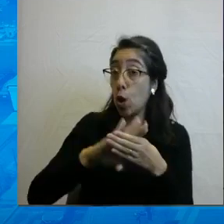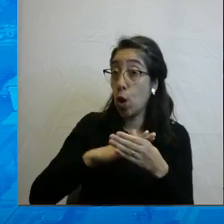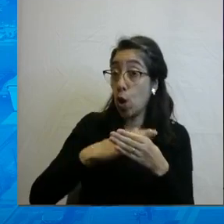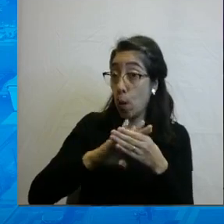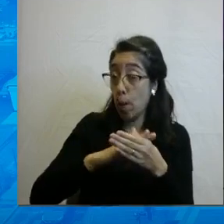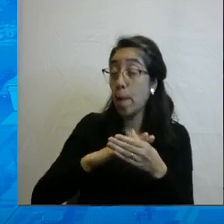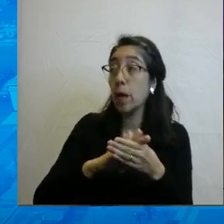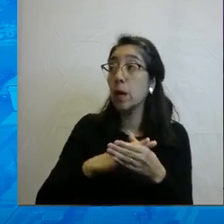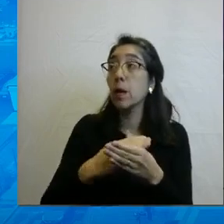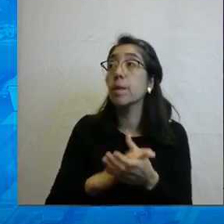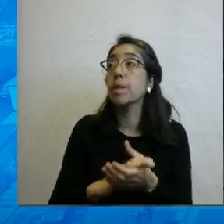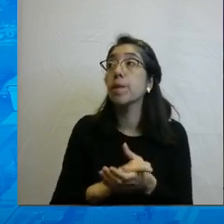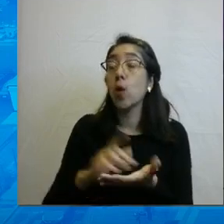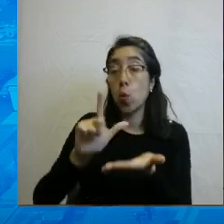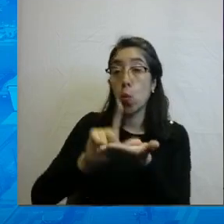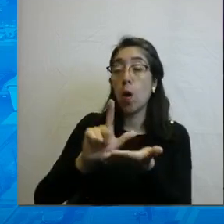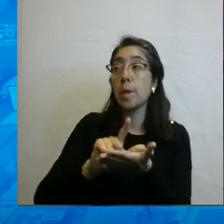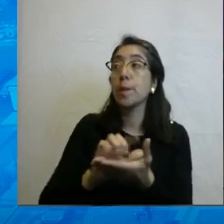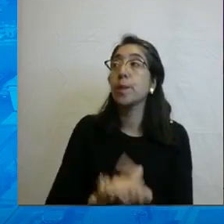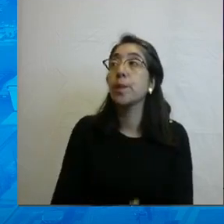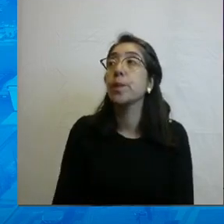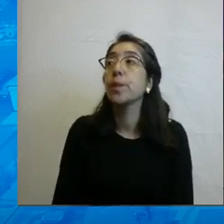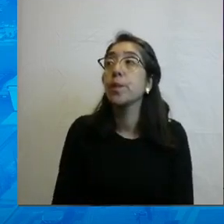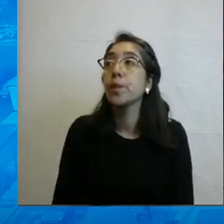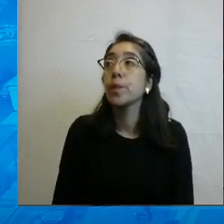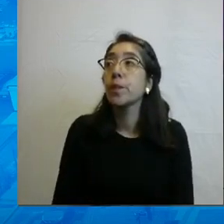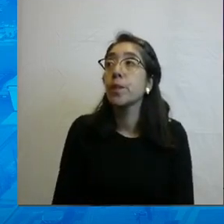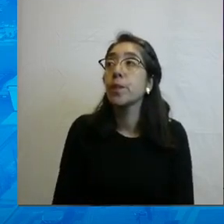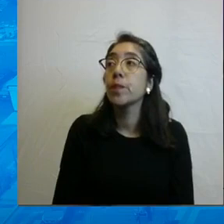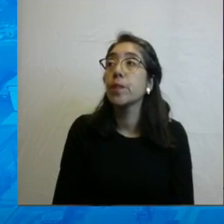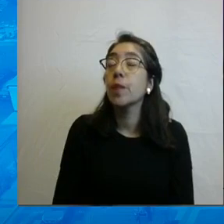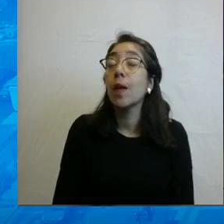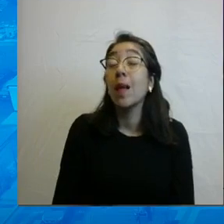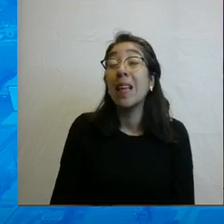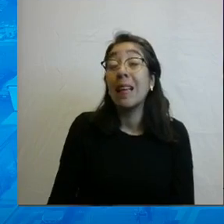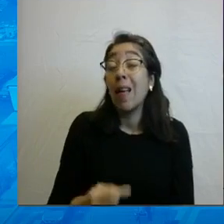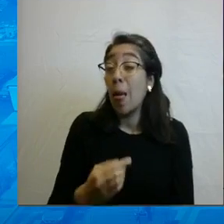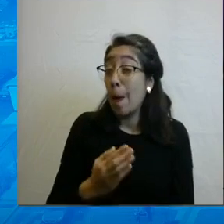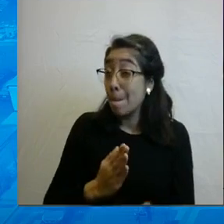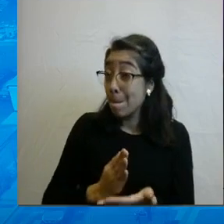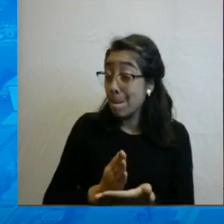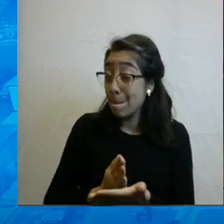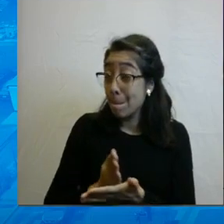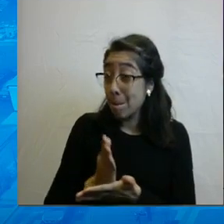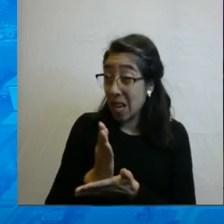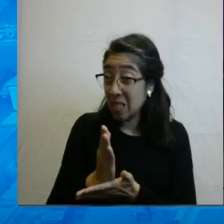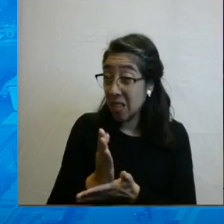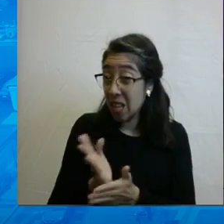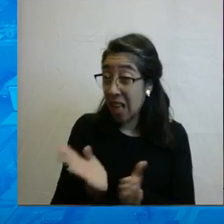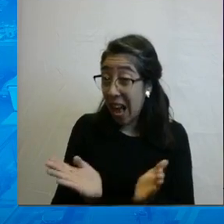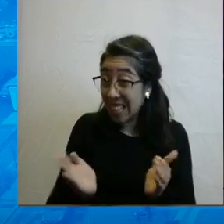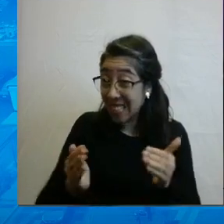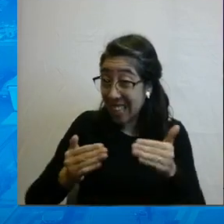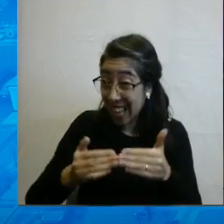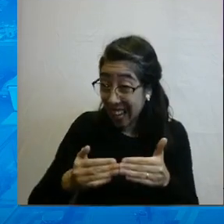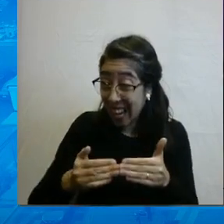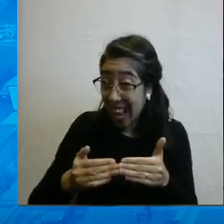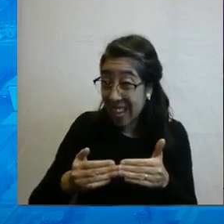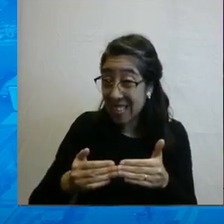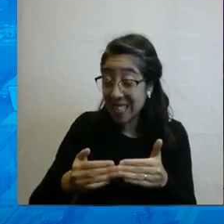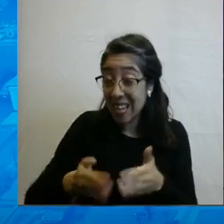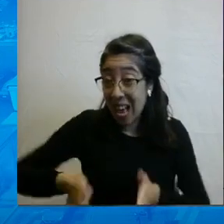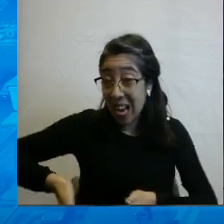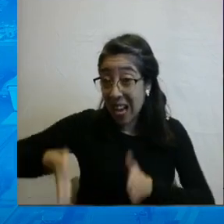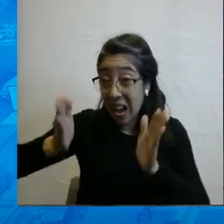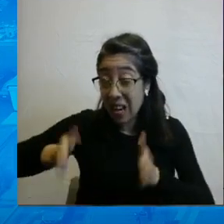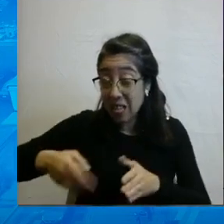estacionamiento. Entonces, desde el día 1 que cerraron la calle, yo he tenido 0 venta. Entonces, ¿qué pasa?